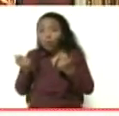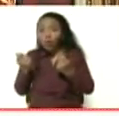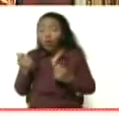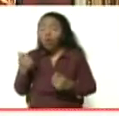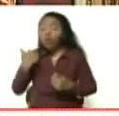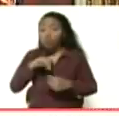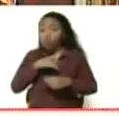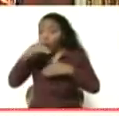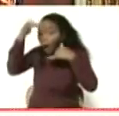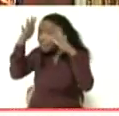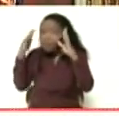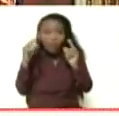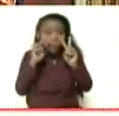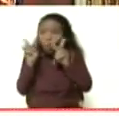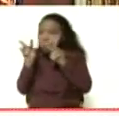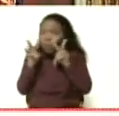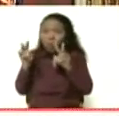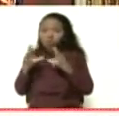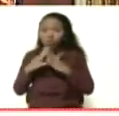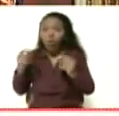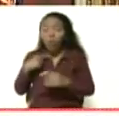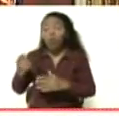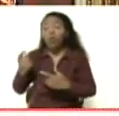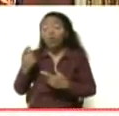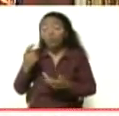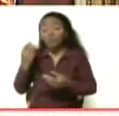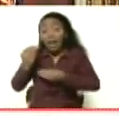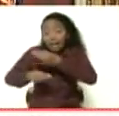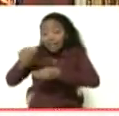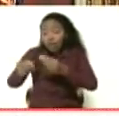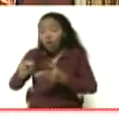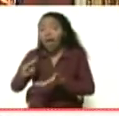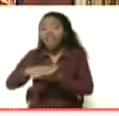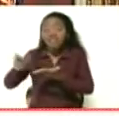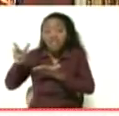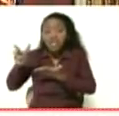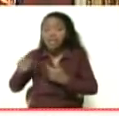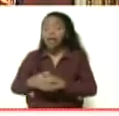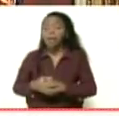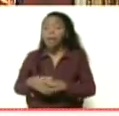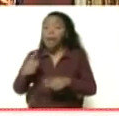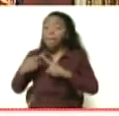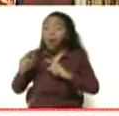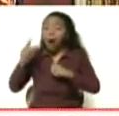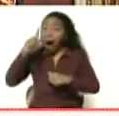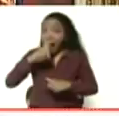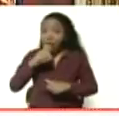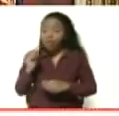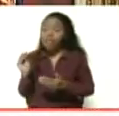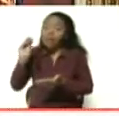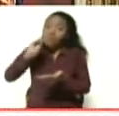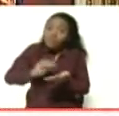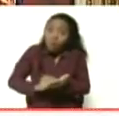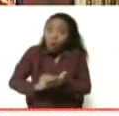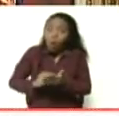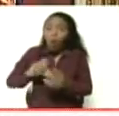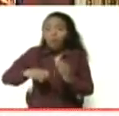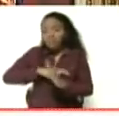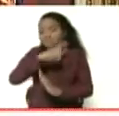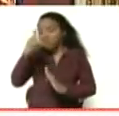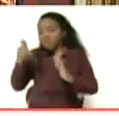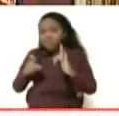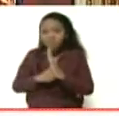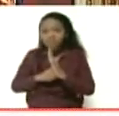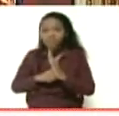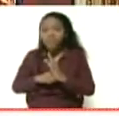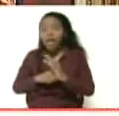muy atentos de la generación de divisas. Pero también es el año de la implantación definitiva del petro, porque